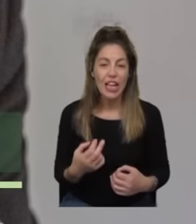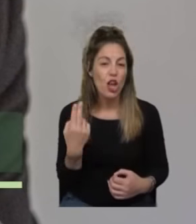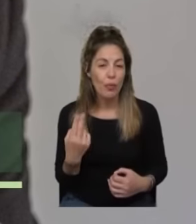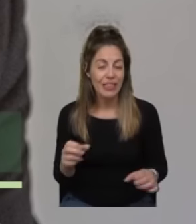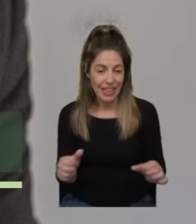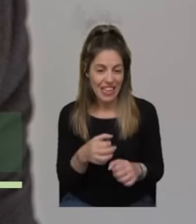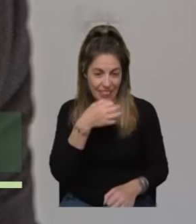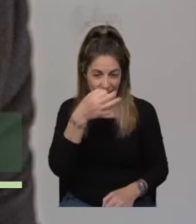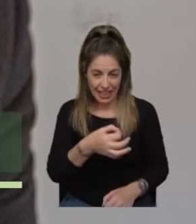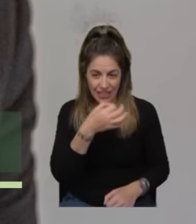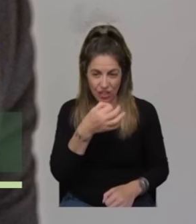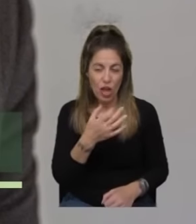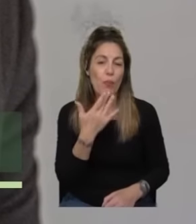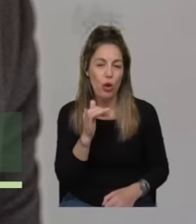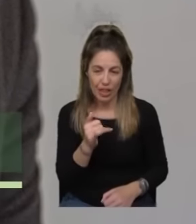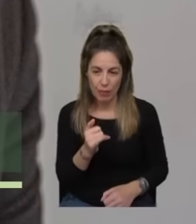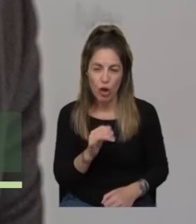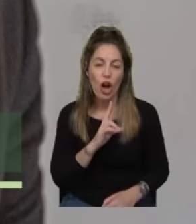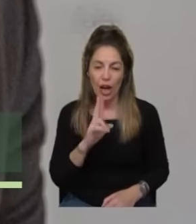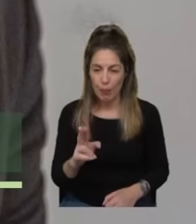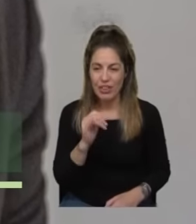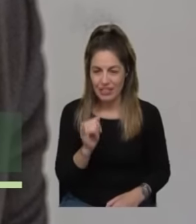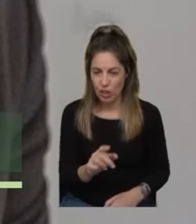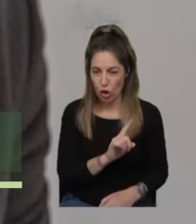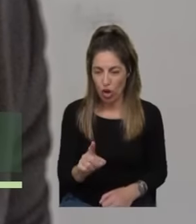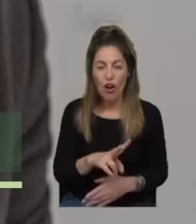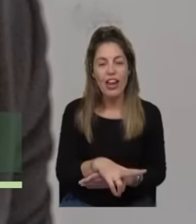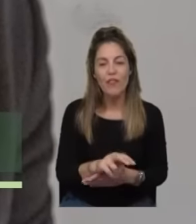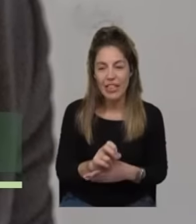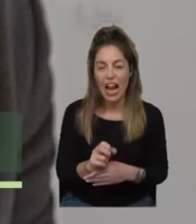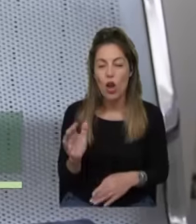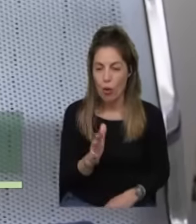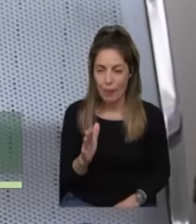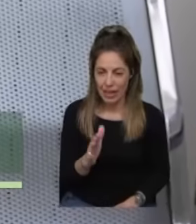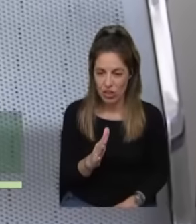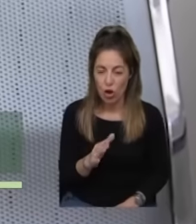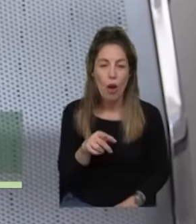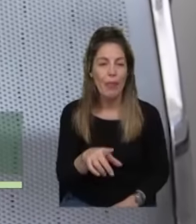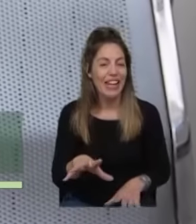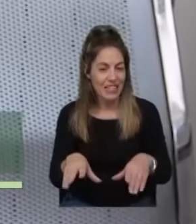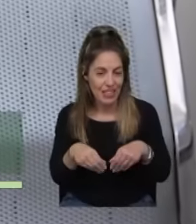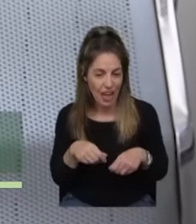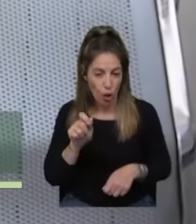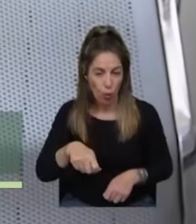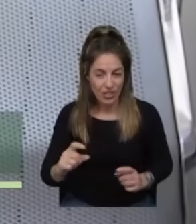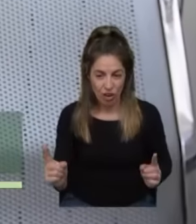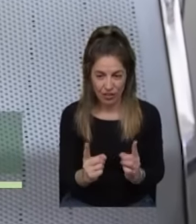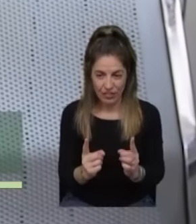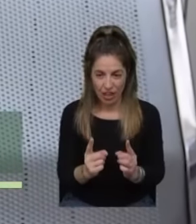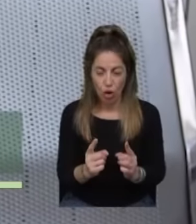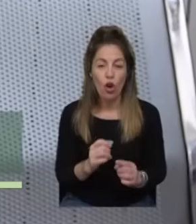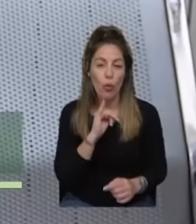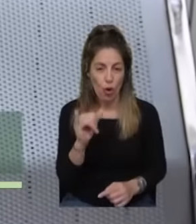realizar declaraciones y, por ejemplo, contestar si es cierto que la fiscal Fossati lo amenazó para que aceptara un juicio abreviado, como